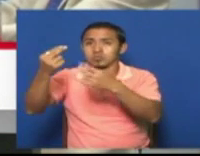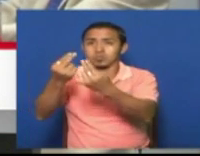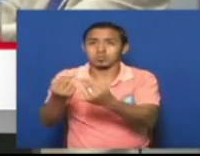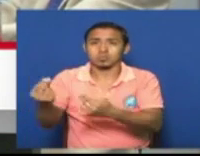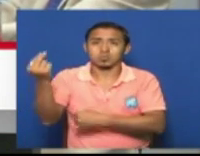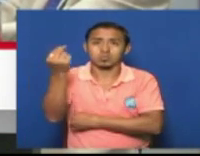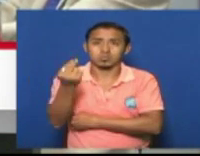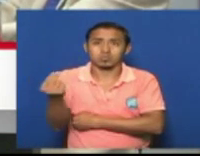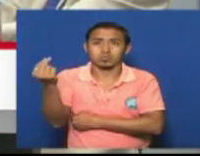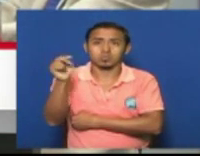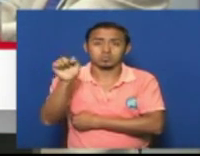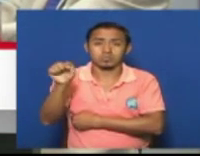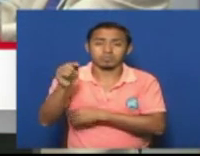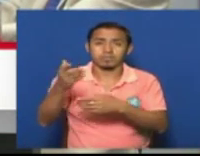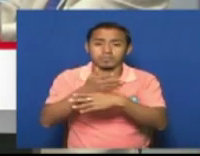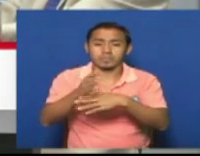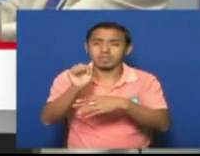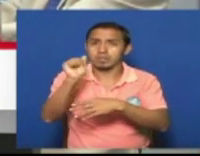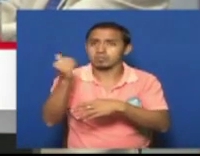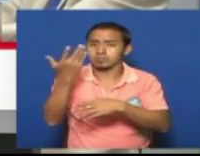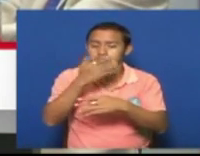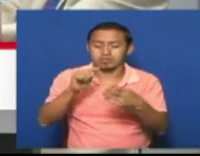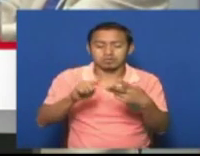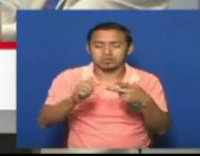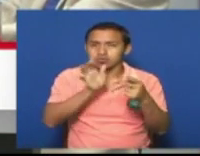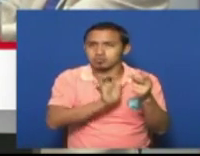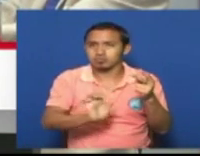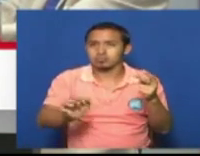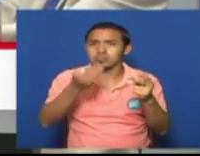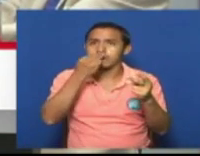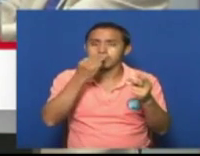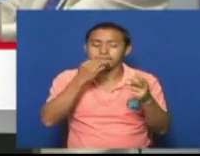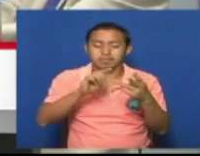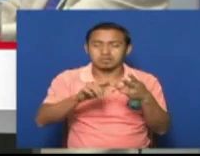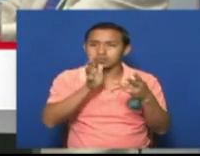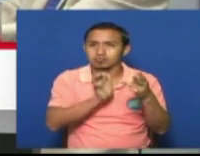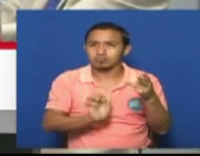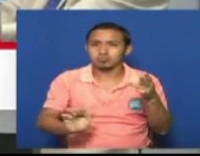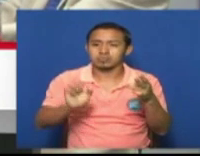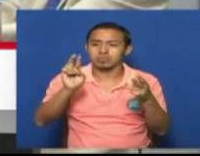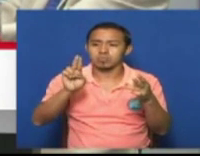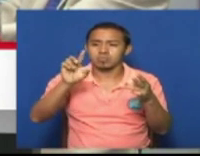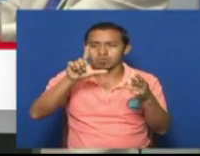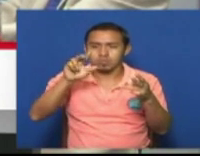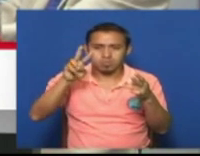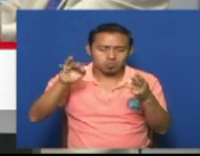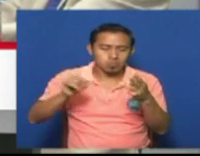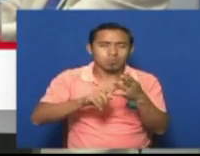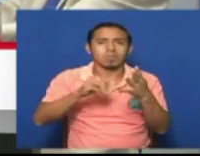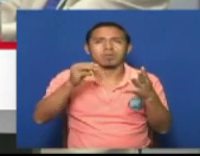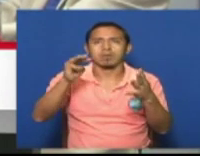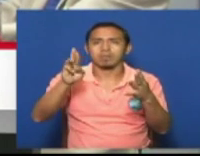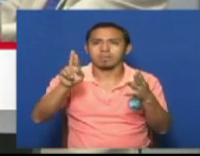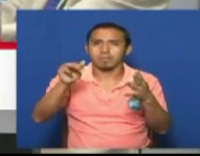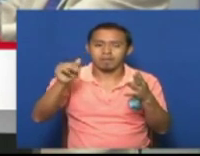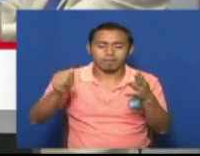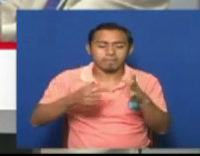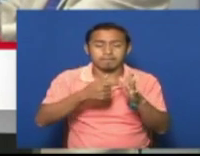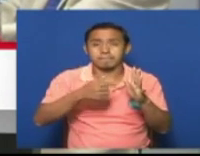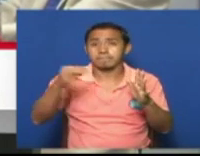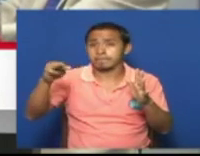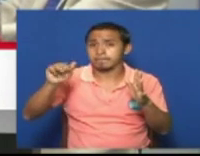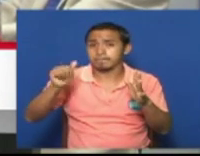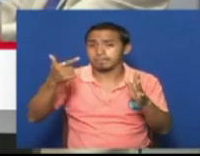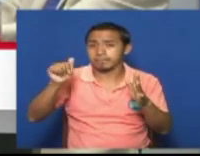afrodescendientes a los niños miskitos garífonas uruguay rammac y es mayagnas